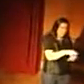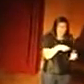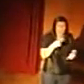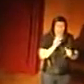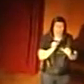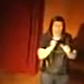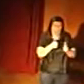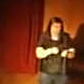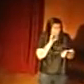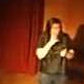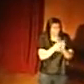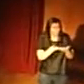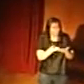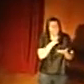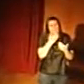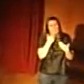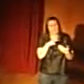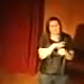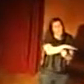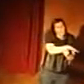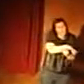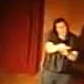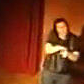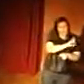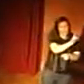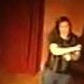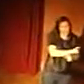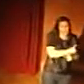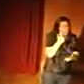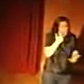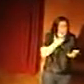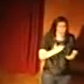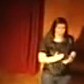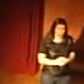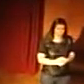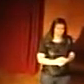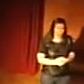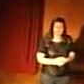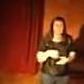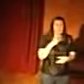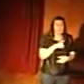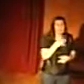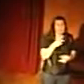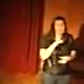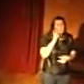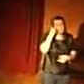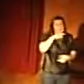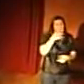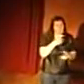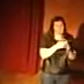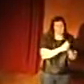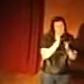luego la influencia italiana está clarísima no eh hemos de ver también lo veremos a lo largo de la